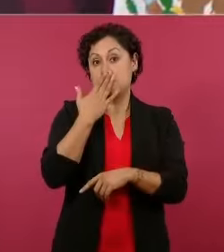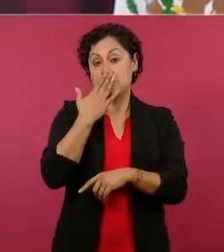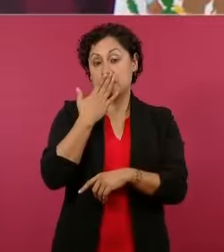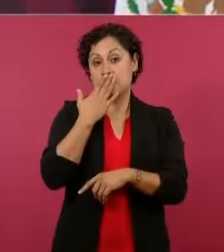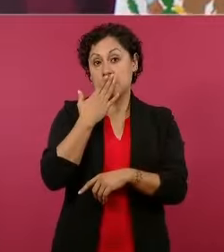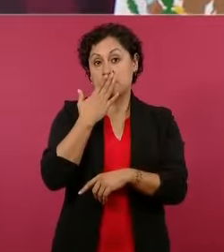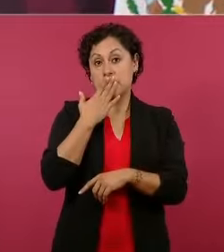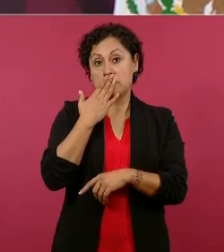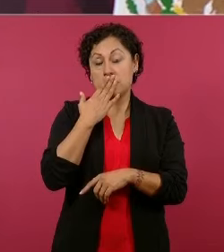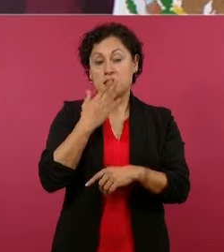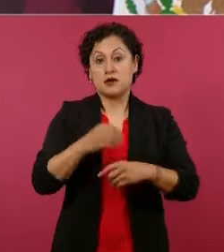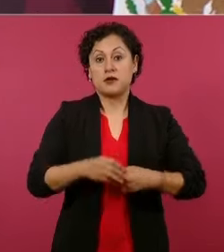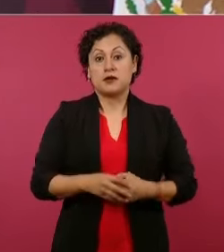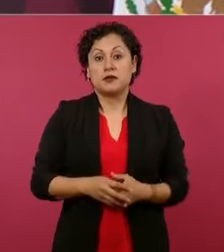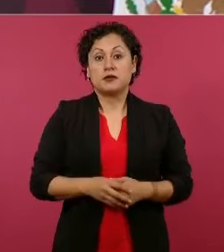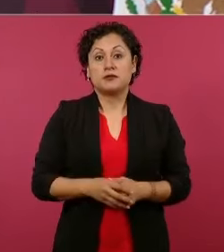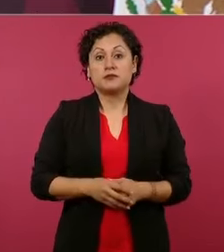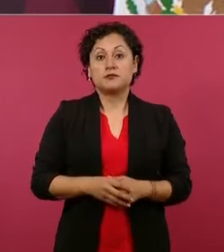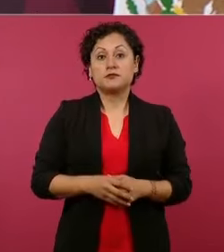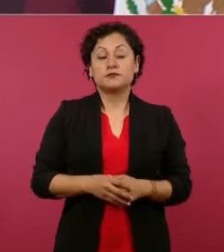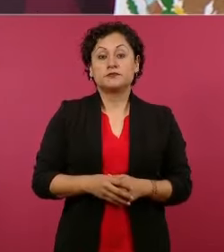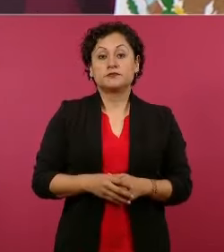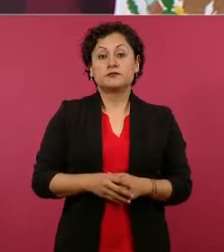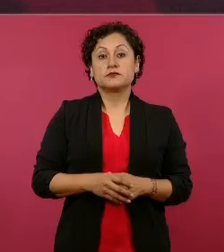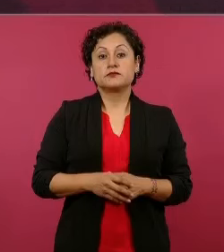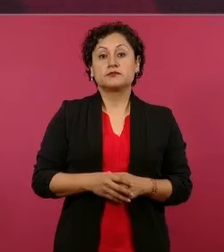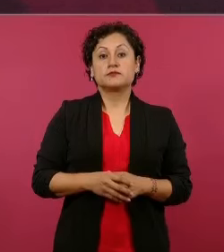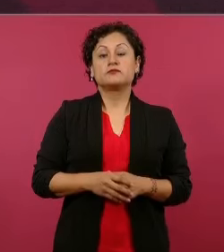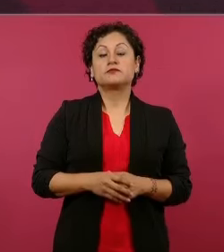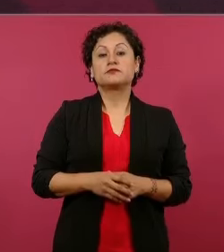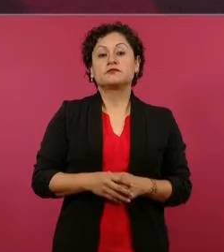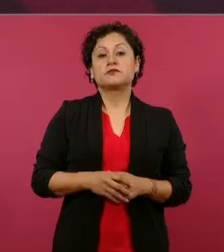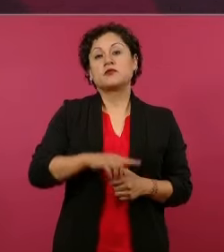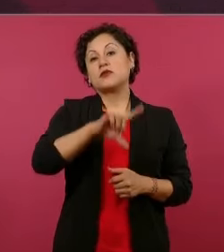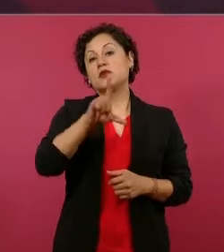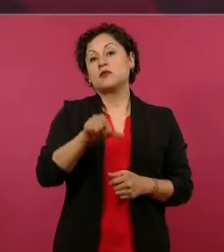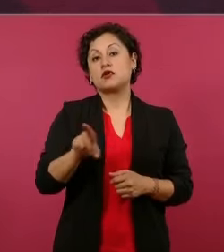Sonora y el domingo